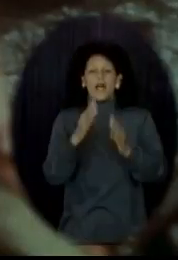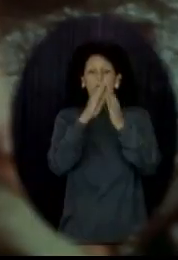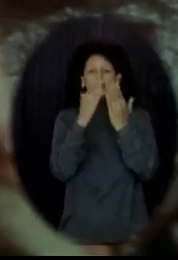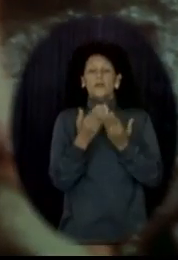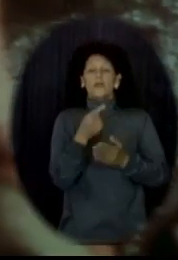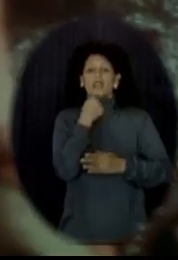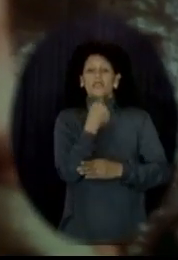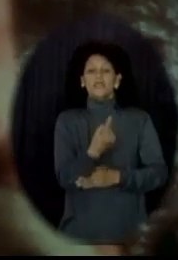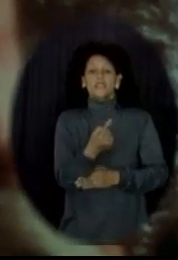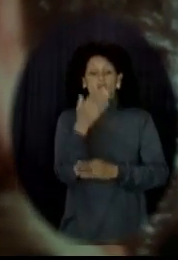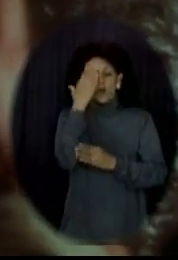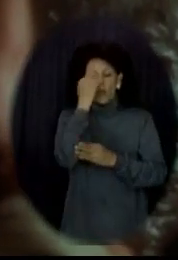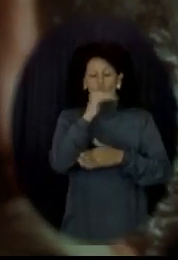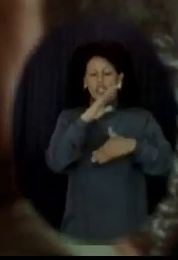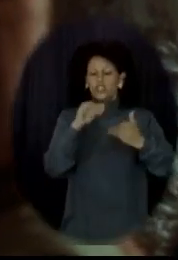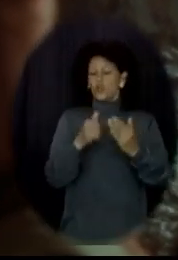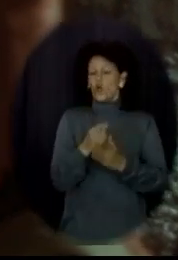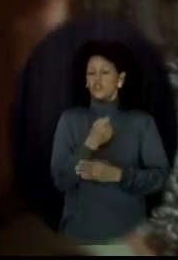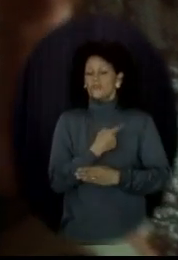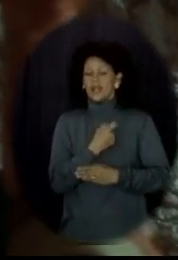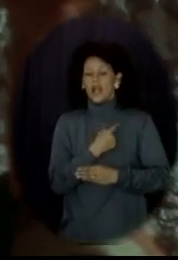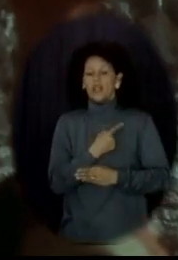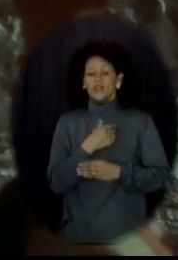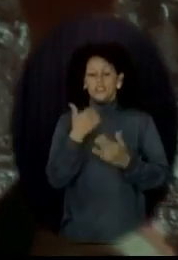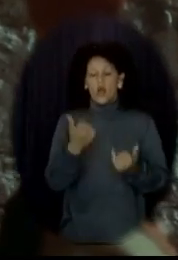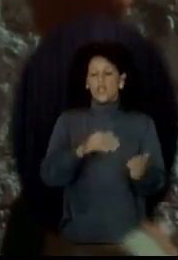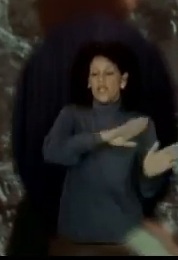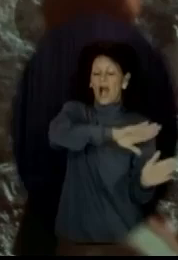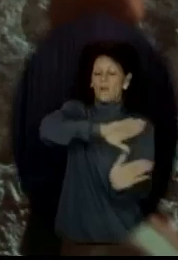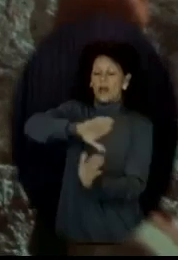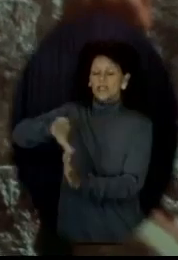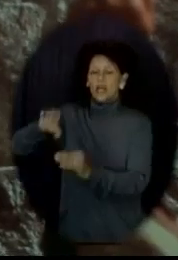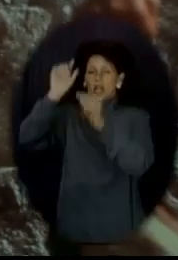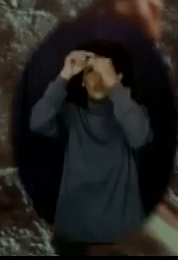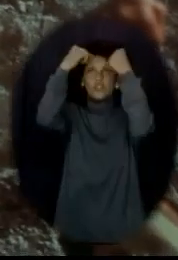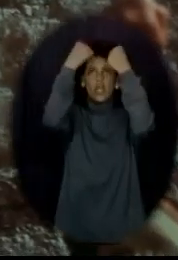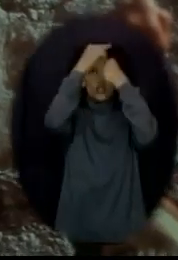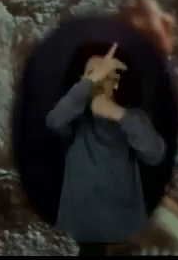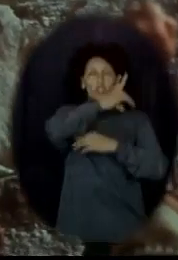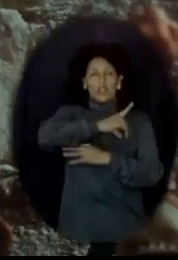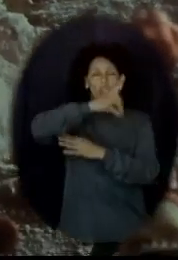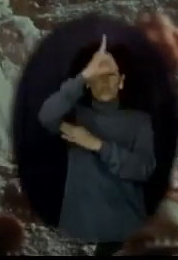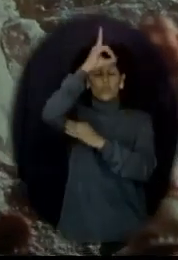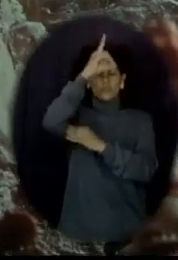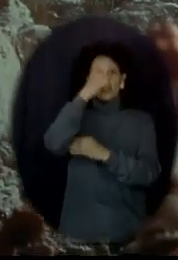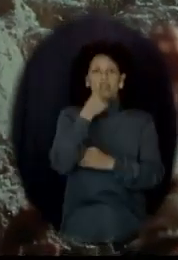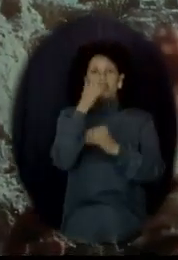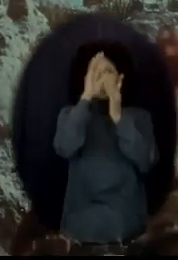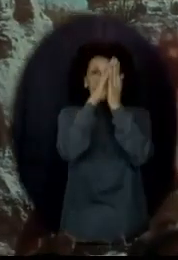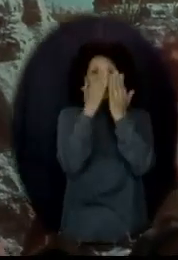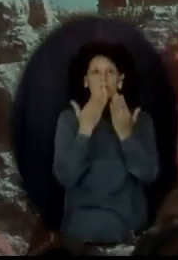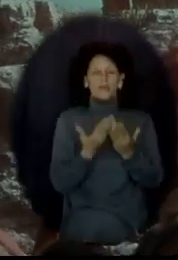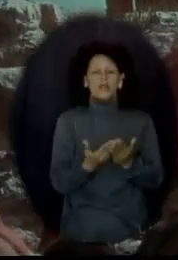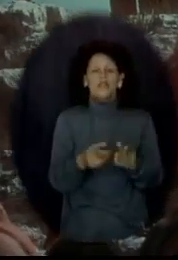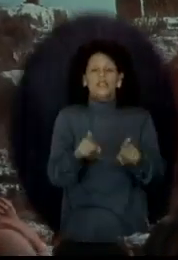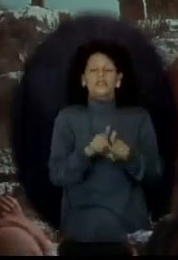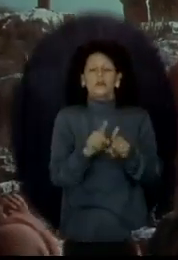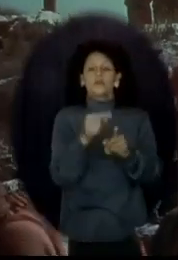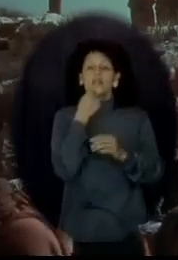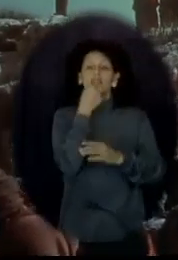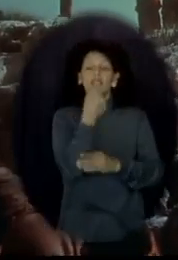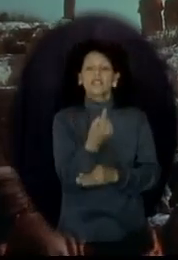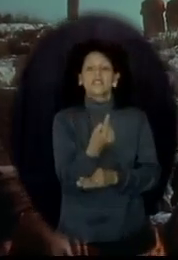La Biblia dice: porque todos han pecado y están alejados de la gloria de Dios. También